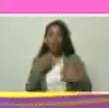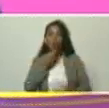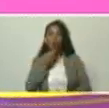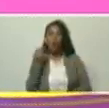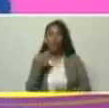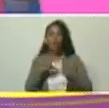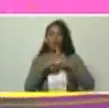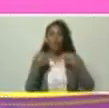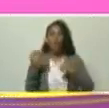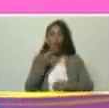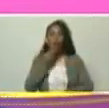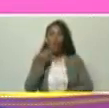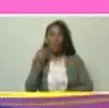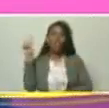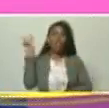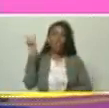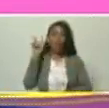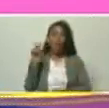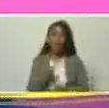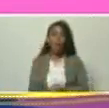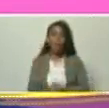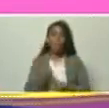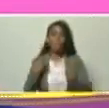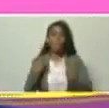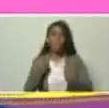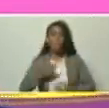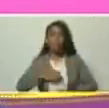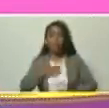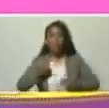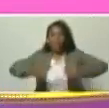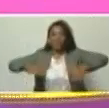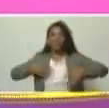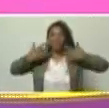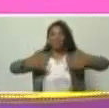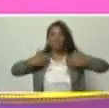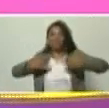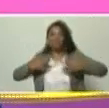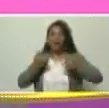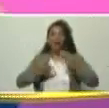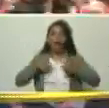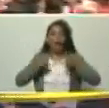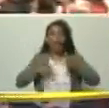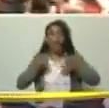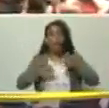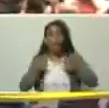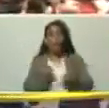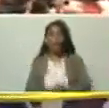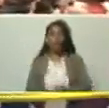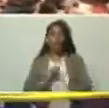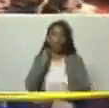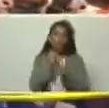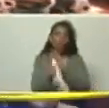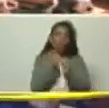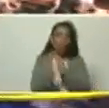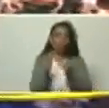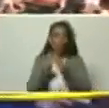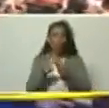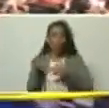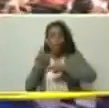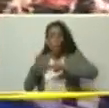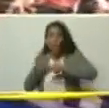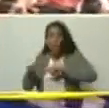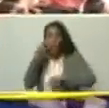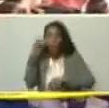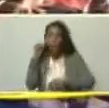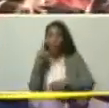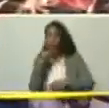para todos los jóvenes venezolanos para que puedan disfrutar actividades deportivas. Y para los niños y niñas